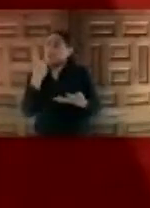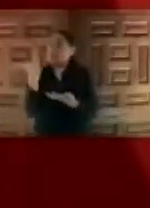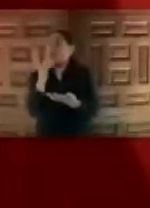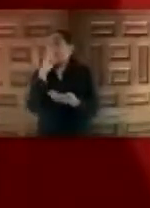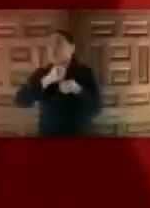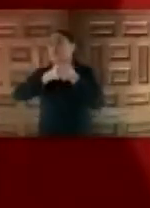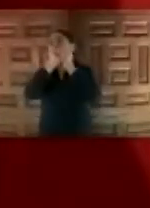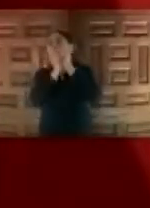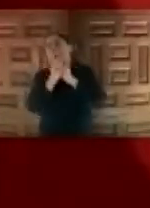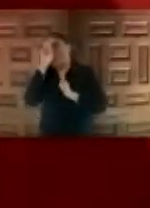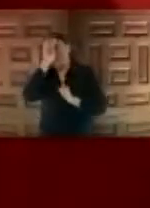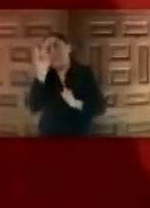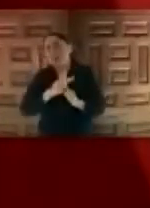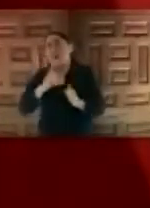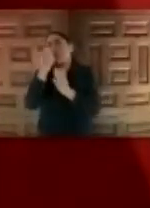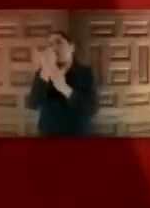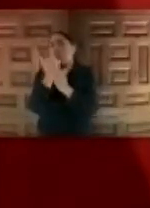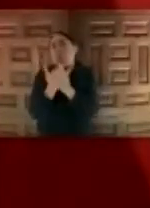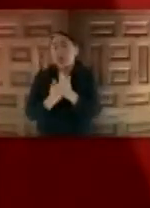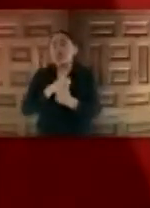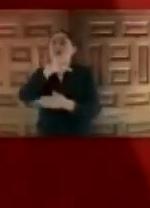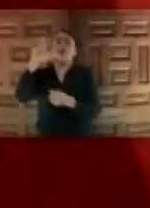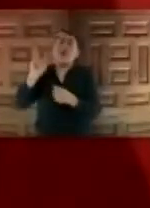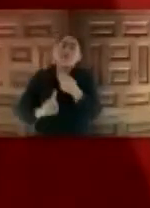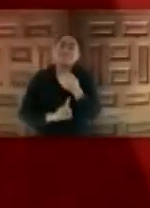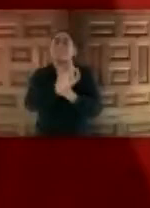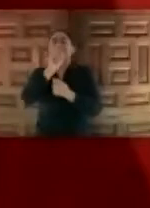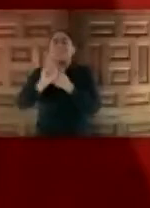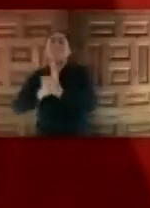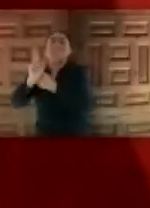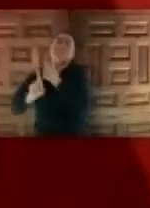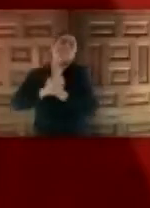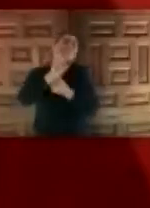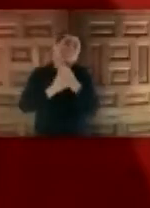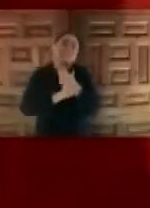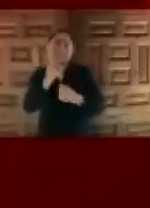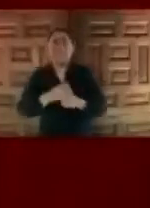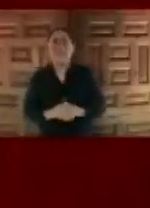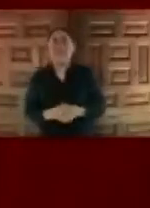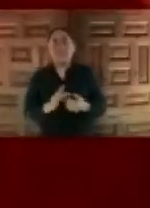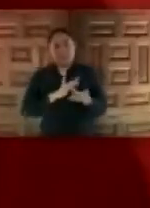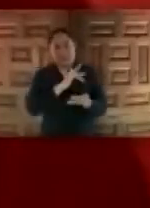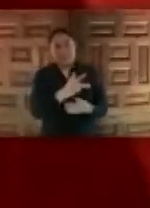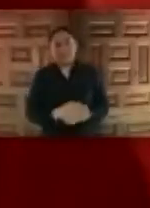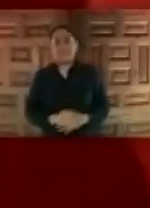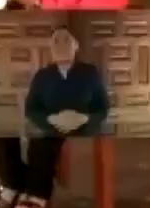en una pobreza extrema y esto nos lleva a generar una gran cantidad de problemas conexos. Muchas